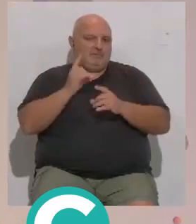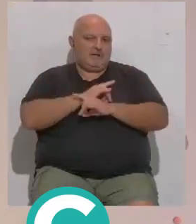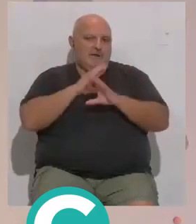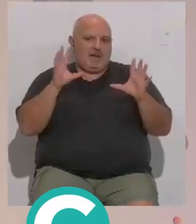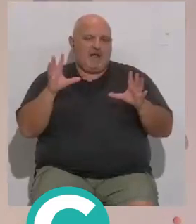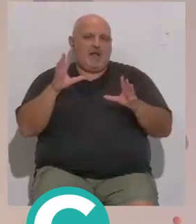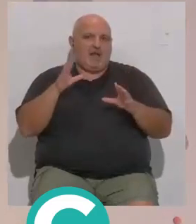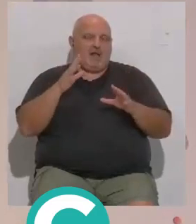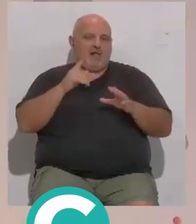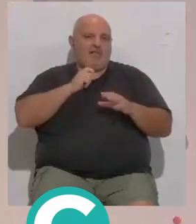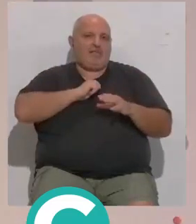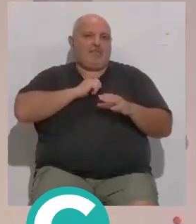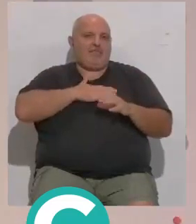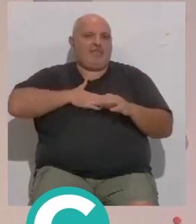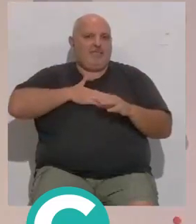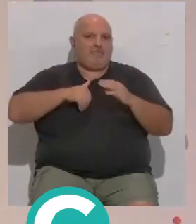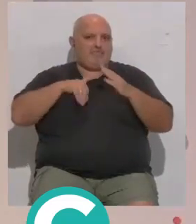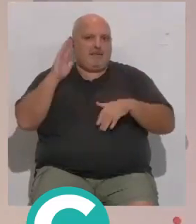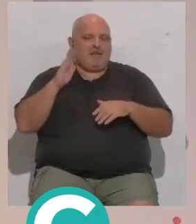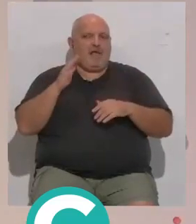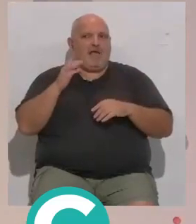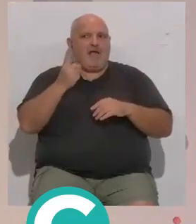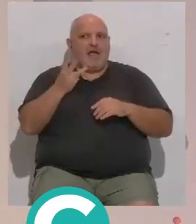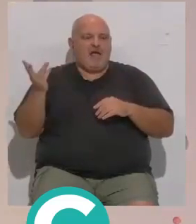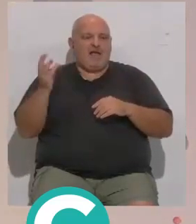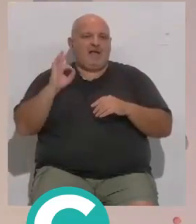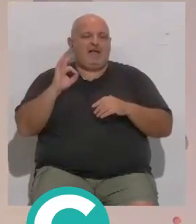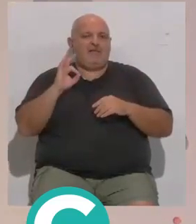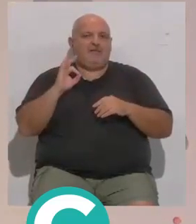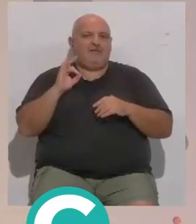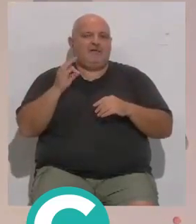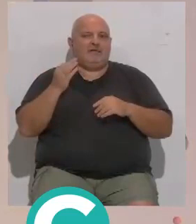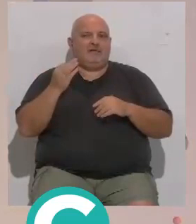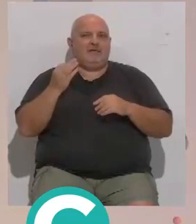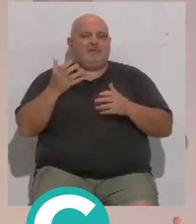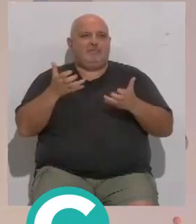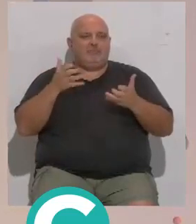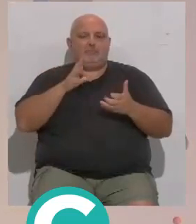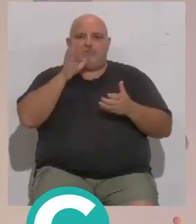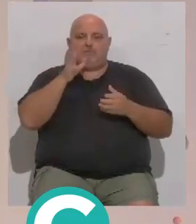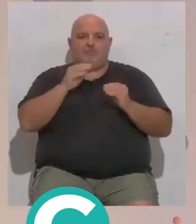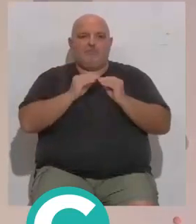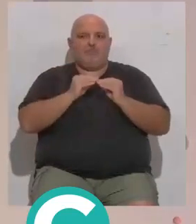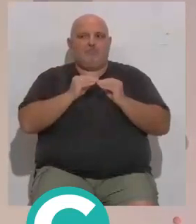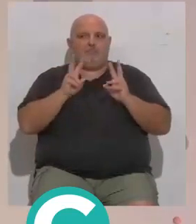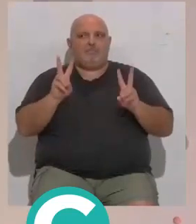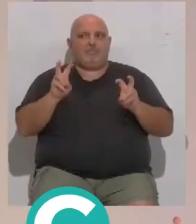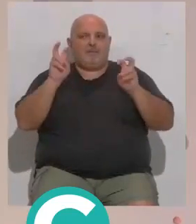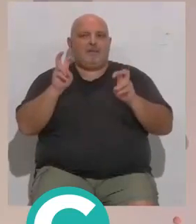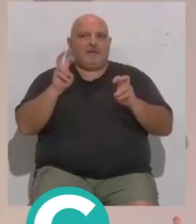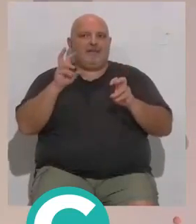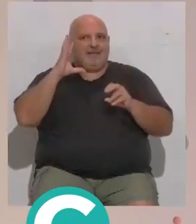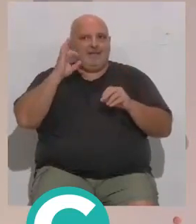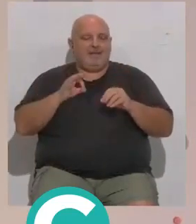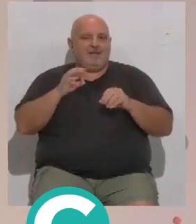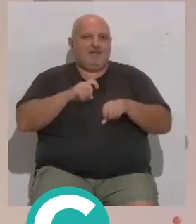evidentemente agrada más, pero hay quien incluso le ha quitado valor a la victoria por el modo en el que se produjo. Creo que